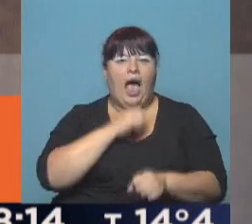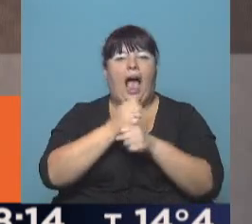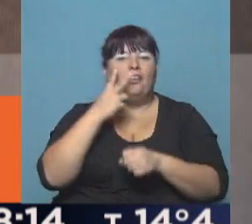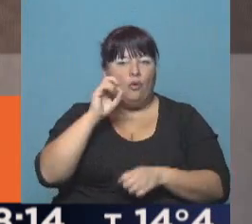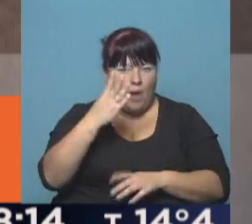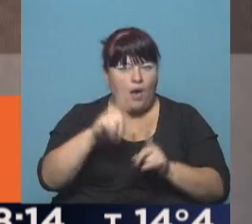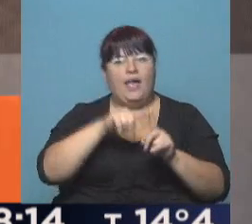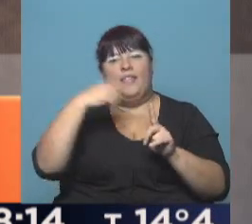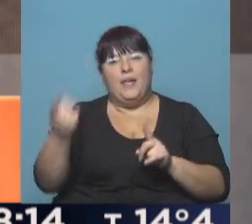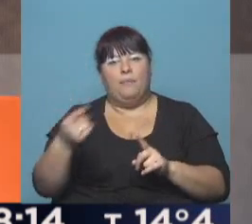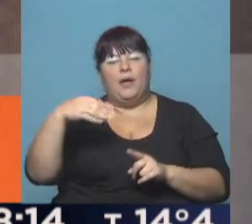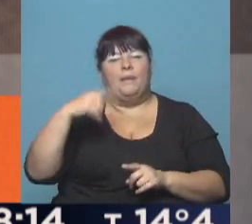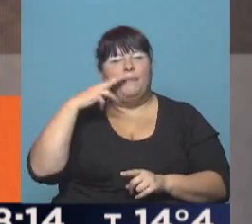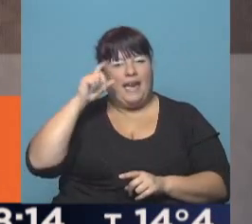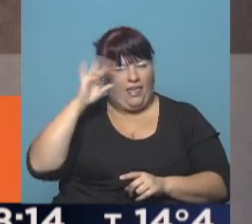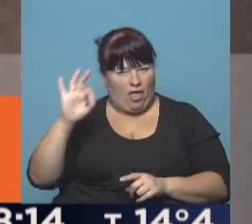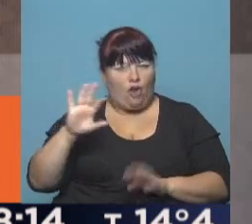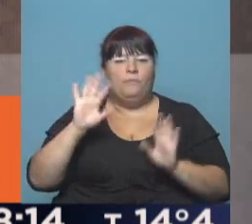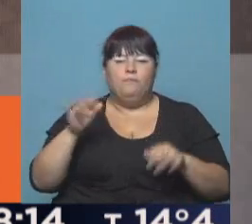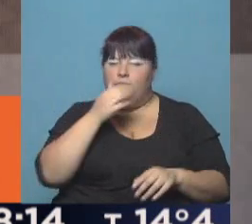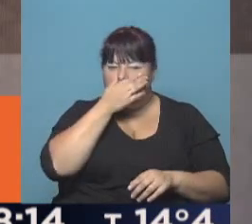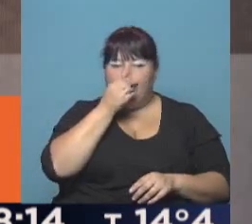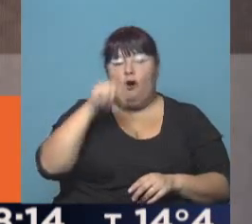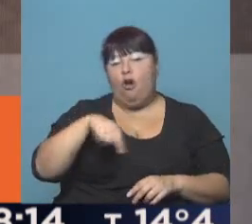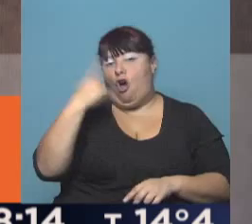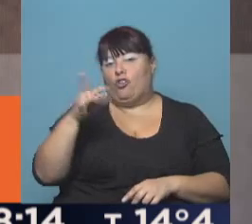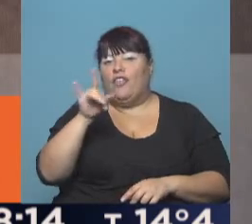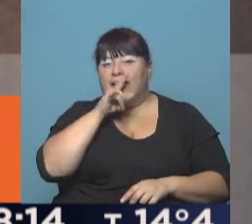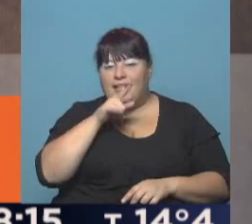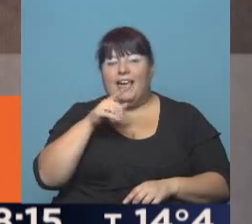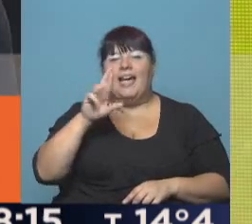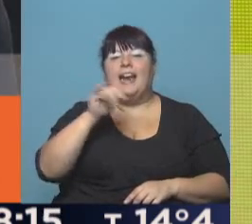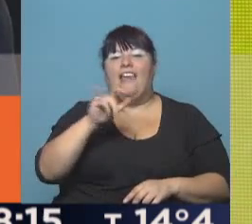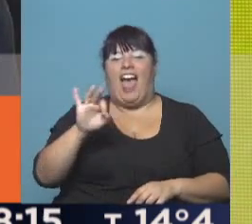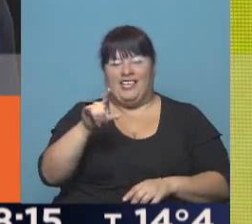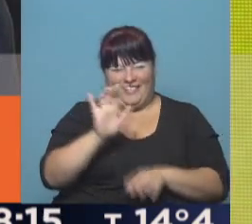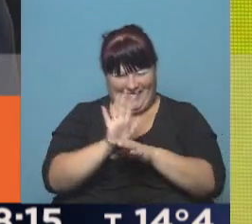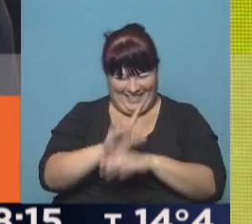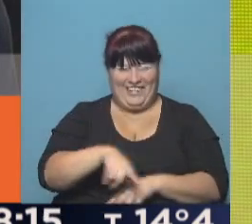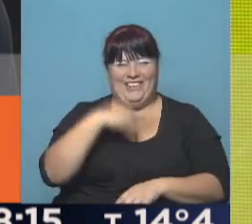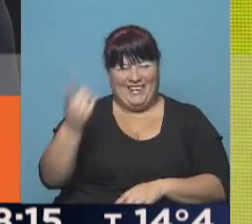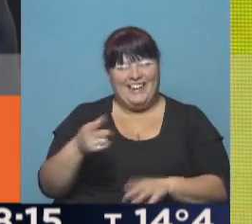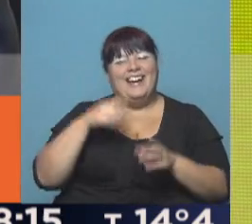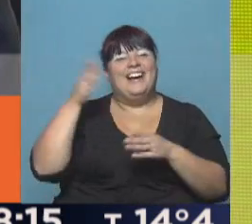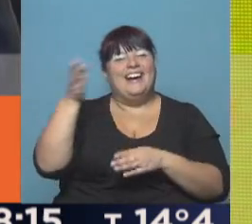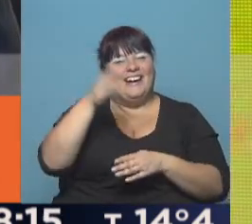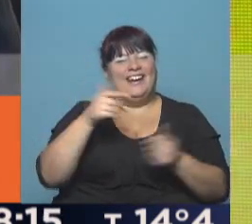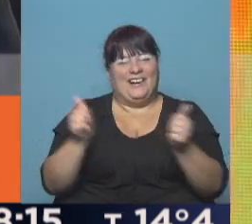2004 y después todo ha terminado bueno hoy tienes otro técnico florencio randazo corriendo